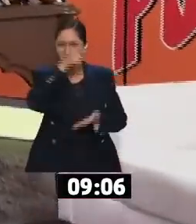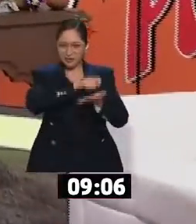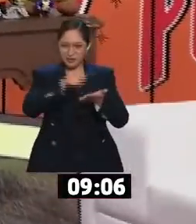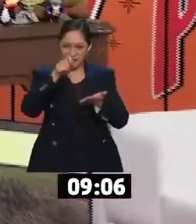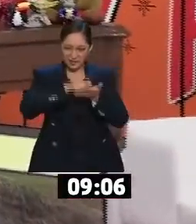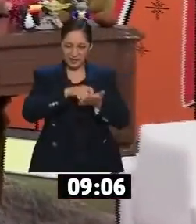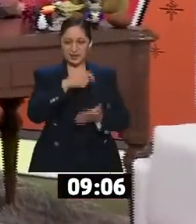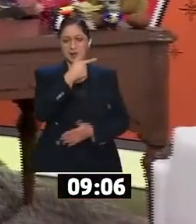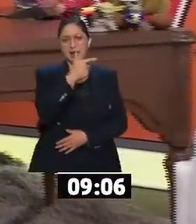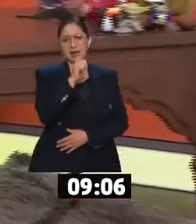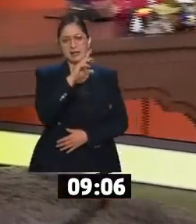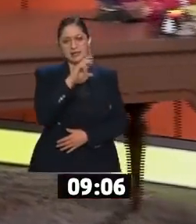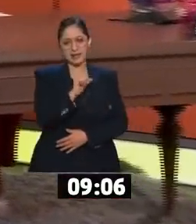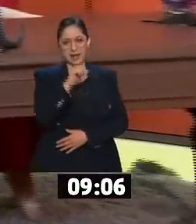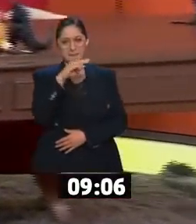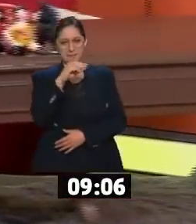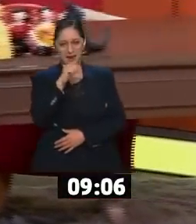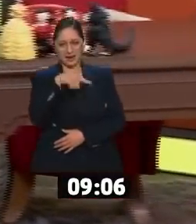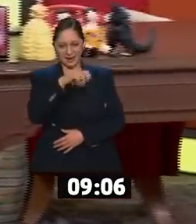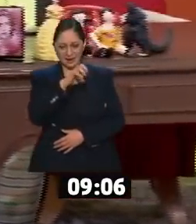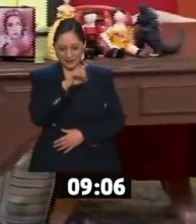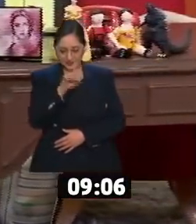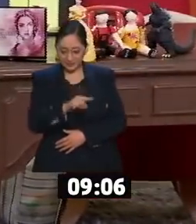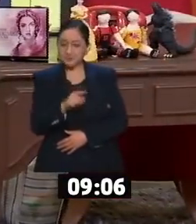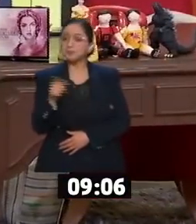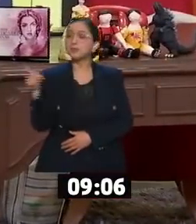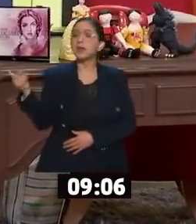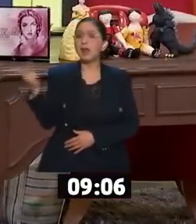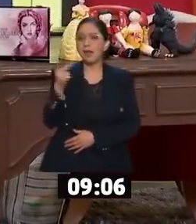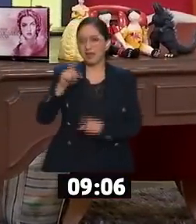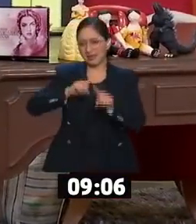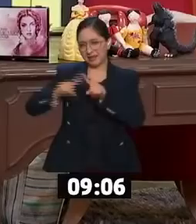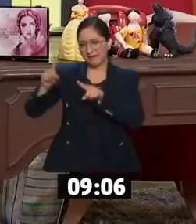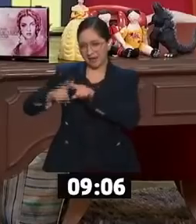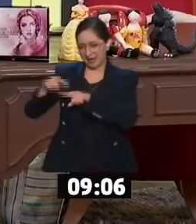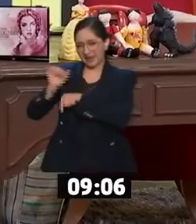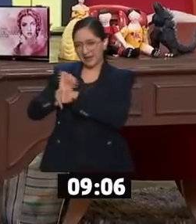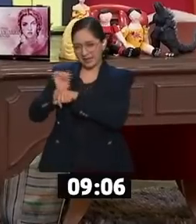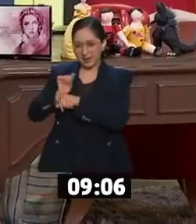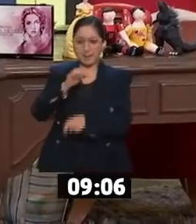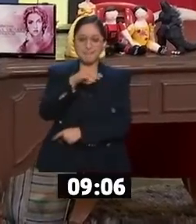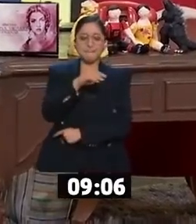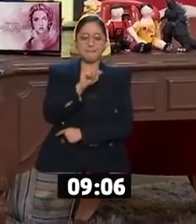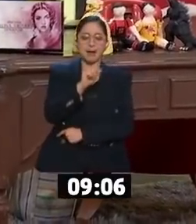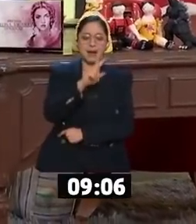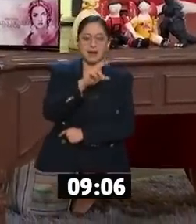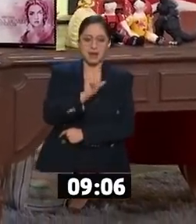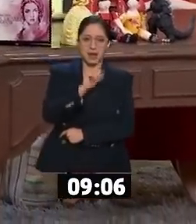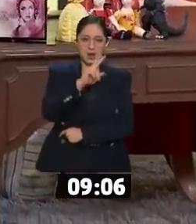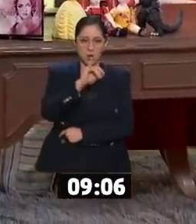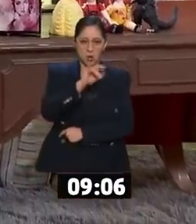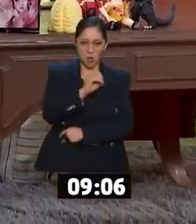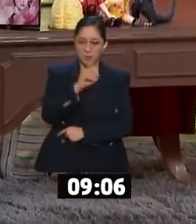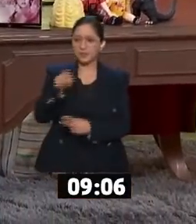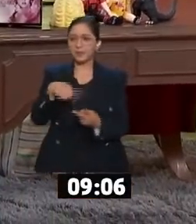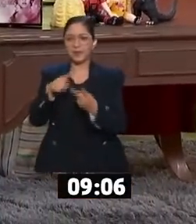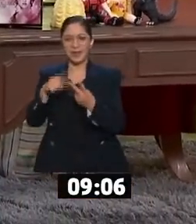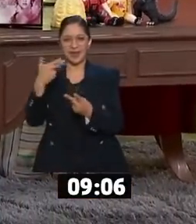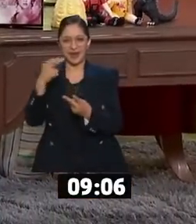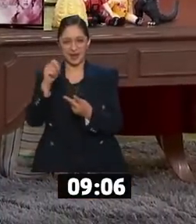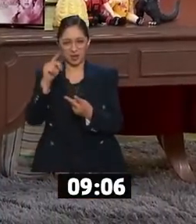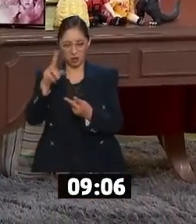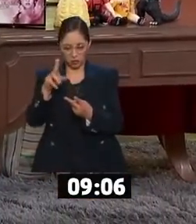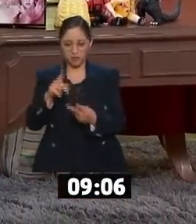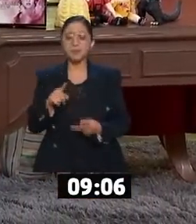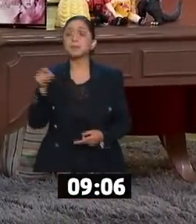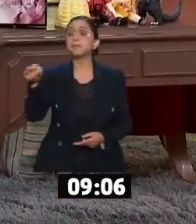Humberto Hermosillo y en el cual Maravilloso. actuaban María Rojo y Héctor Bonilla. Resulta que son una pareja y él es mago y